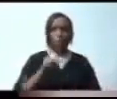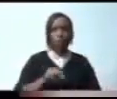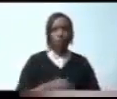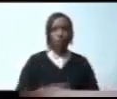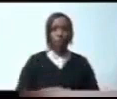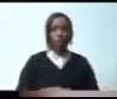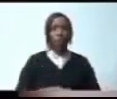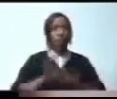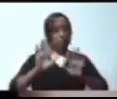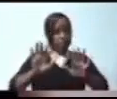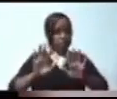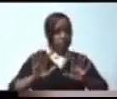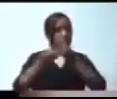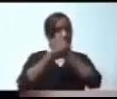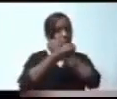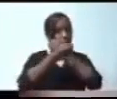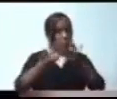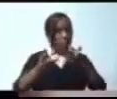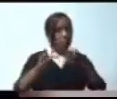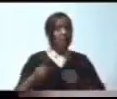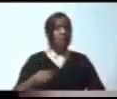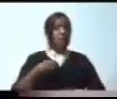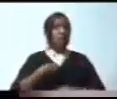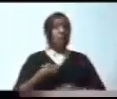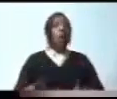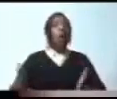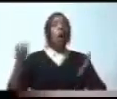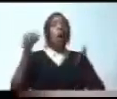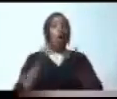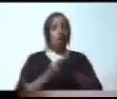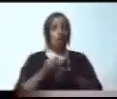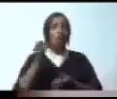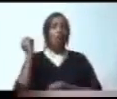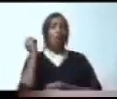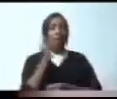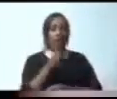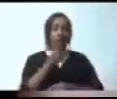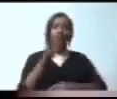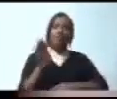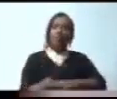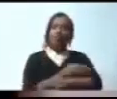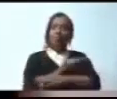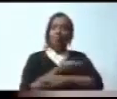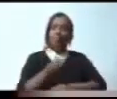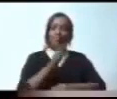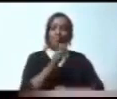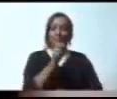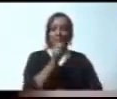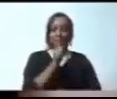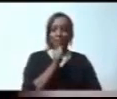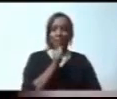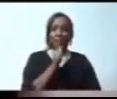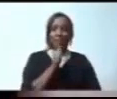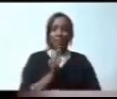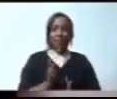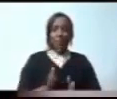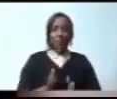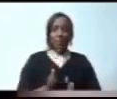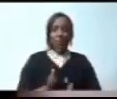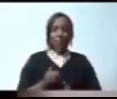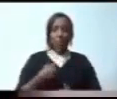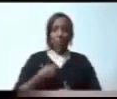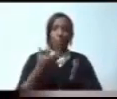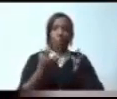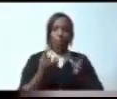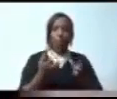cómo decir los males que está pasando, para que la gente lo sepa, que están pasando hambre, están vendiendo sus casas.